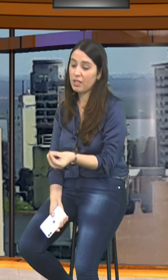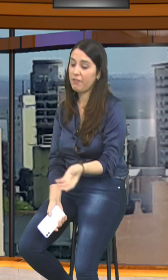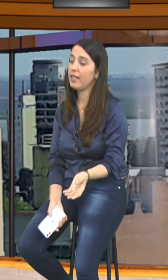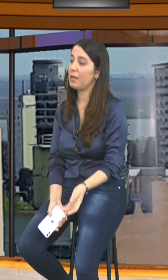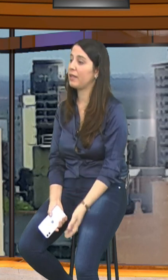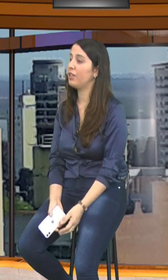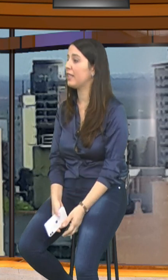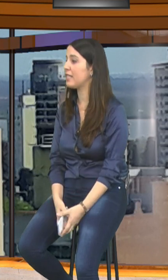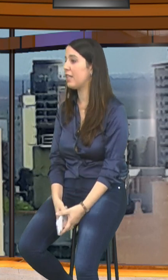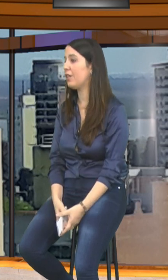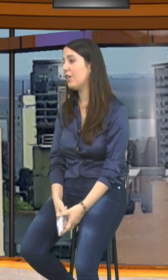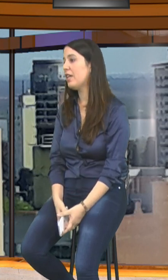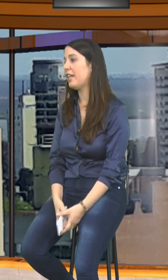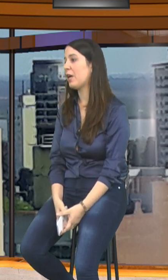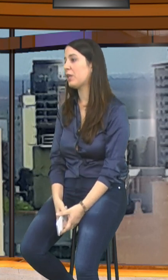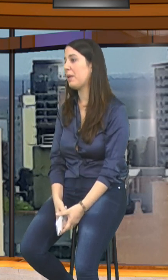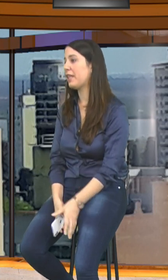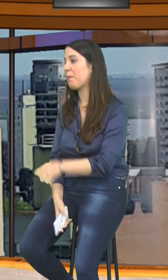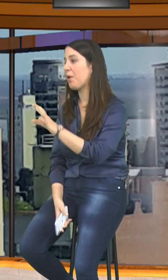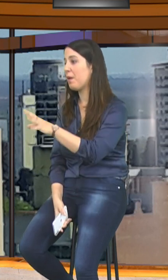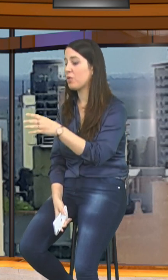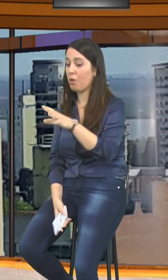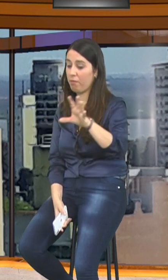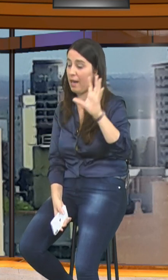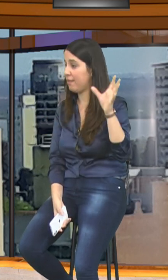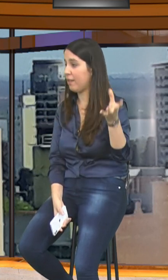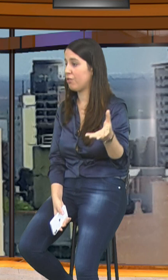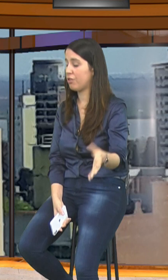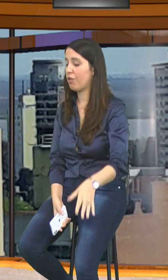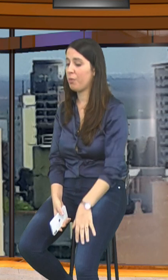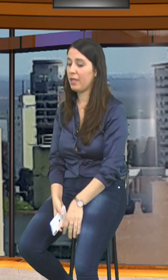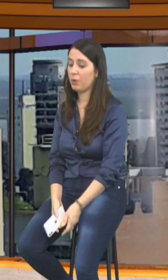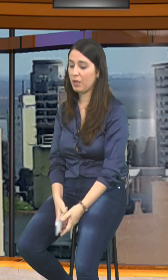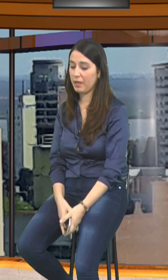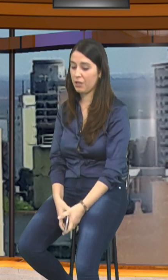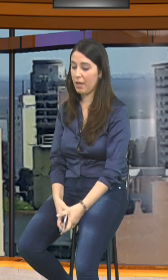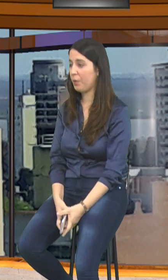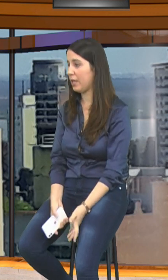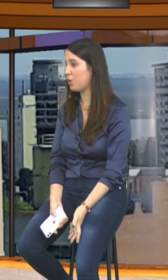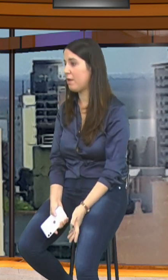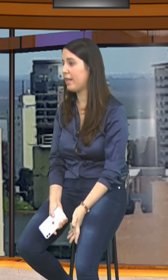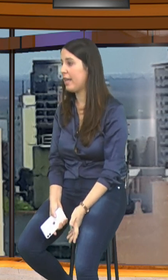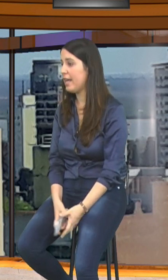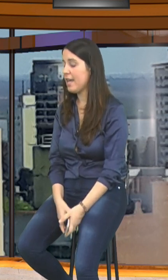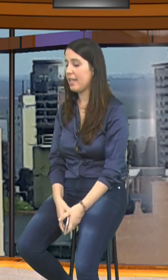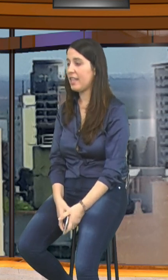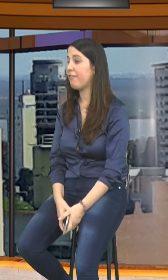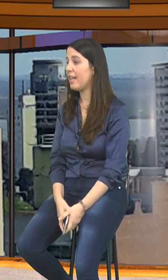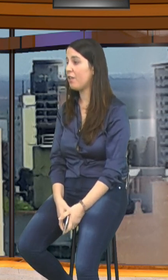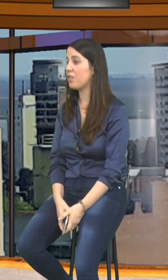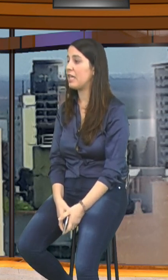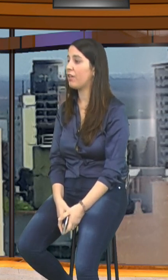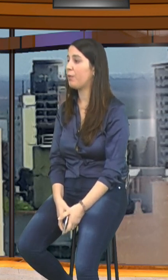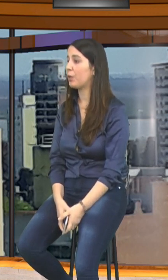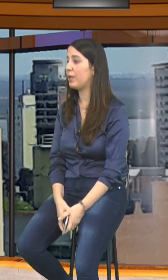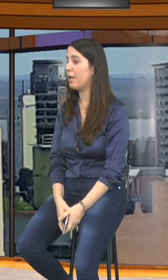Eso significa que el partido está creciendo. Está bien, está y que bien. Justamente podemos. La lista que yo estoy acompañando justamente es pura y exclusiva de